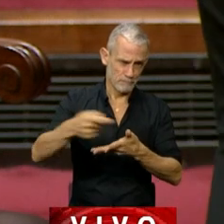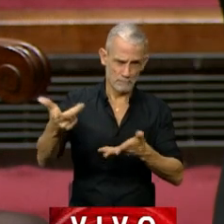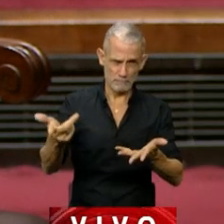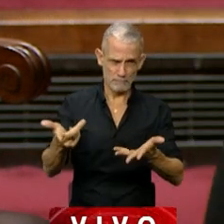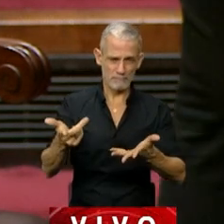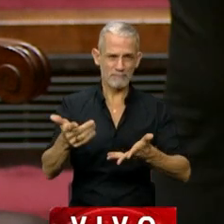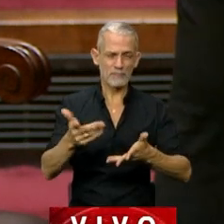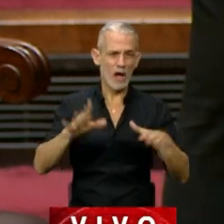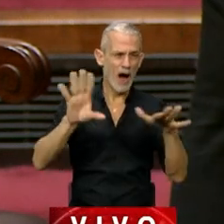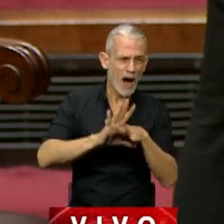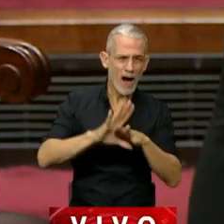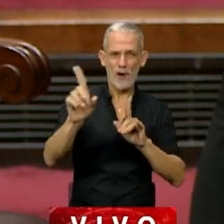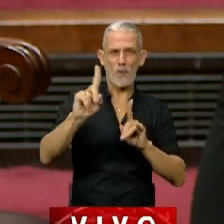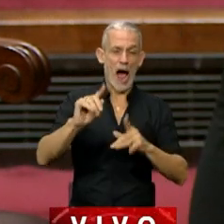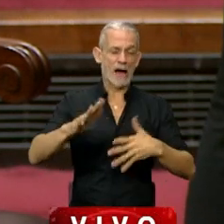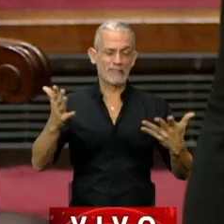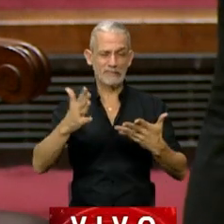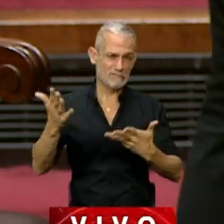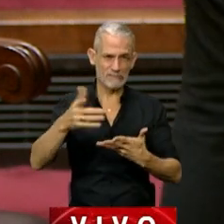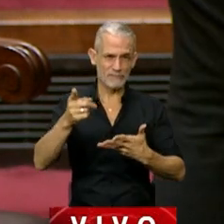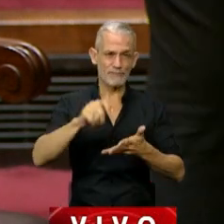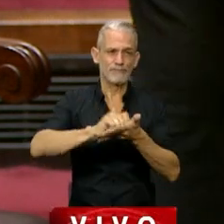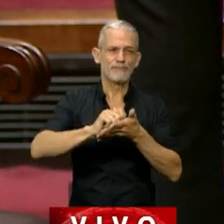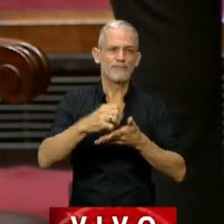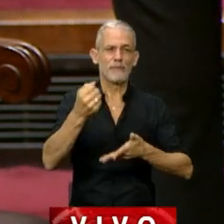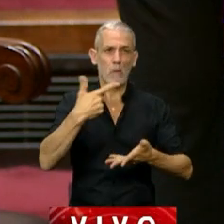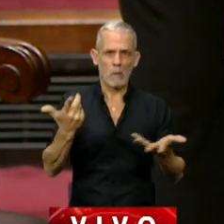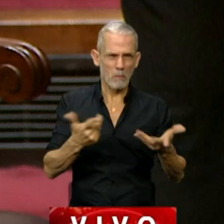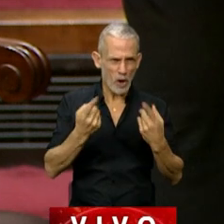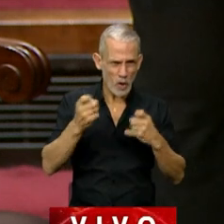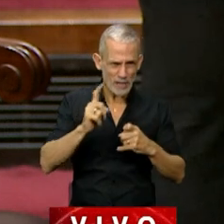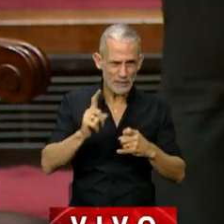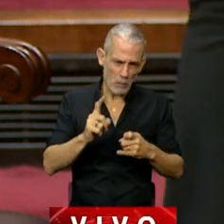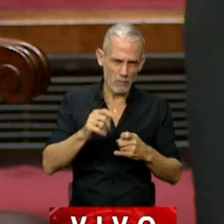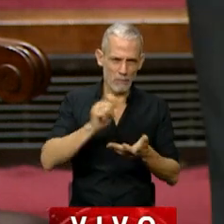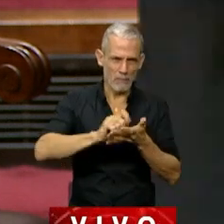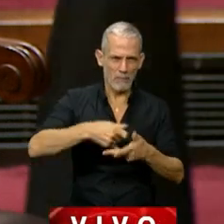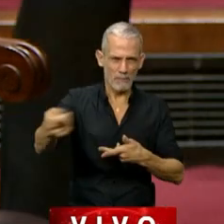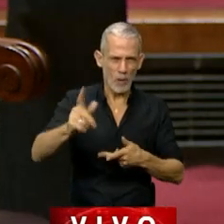prescriben inadecuadamente a veces antibióticos que no hacen falta.